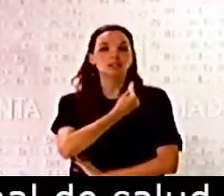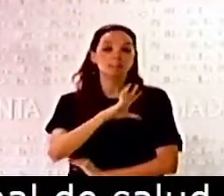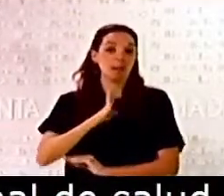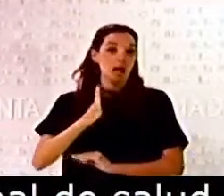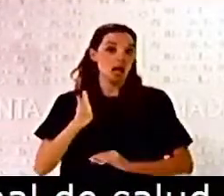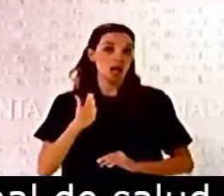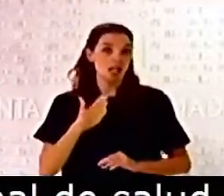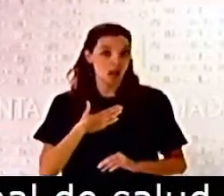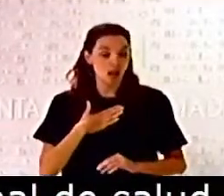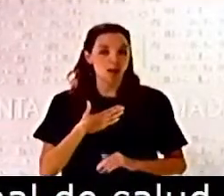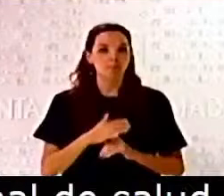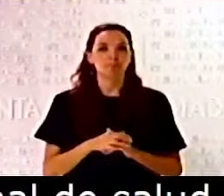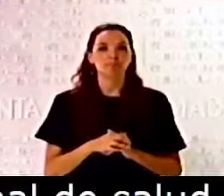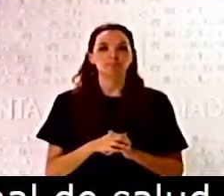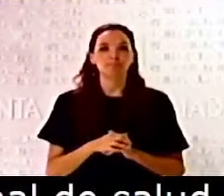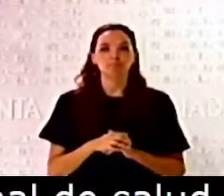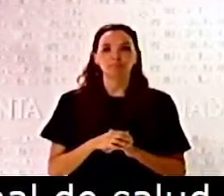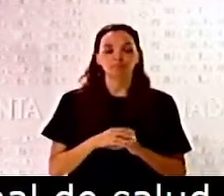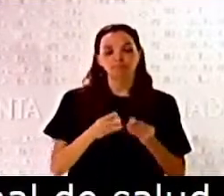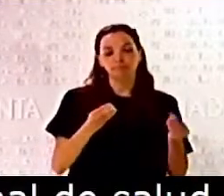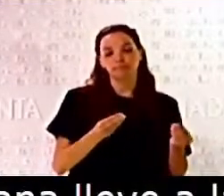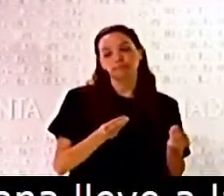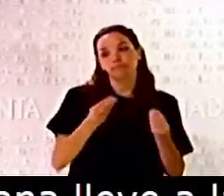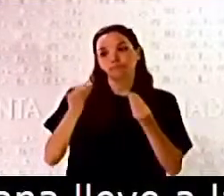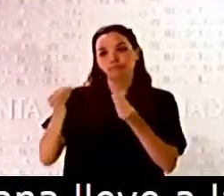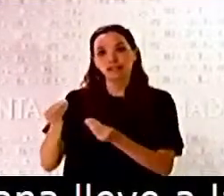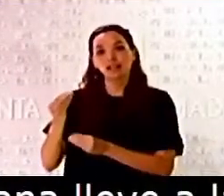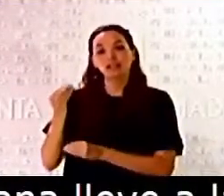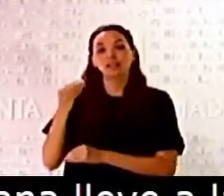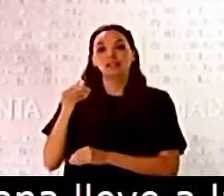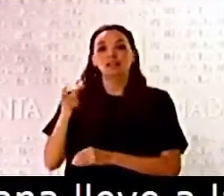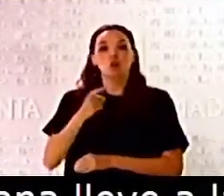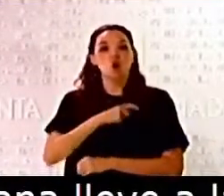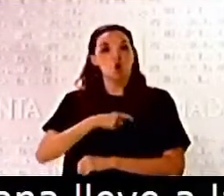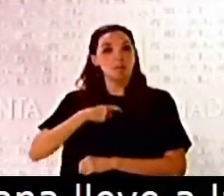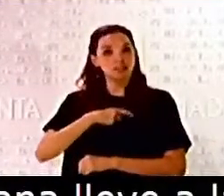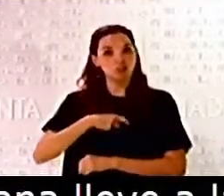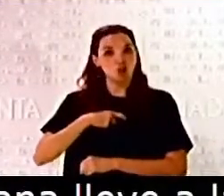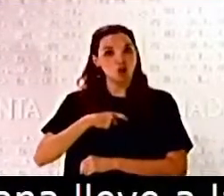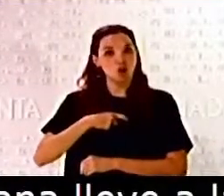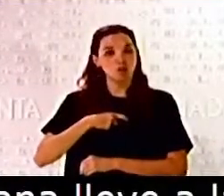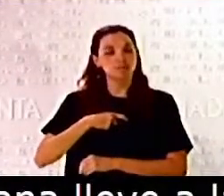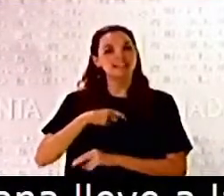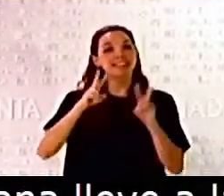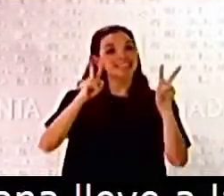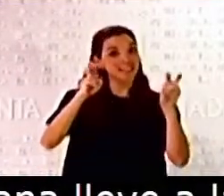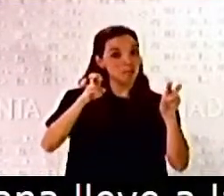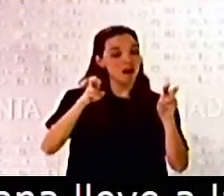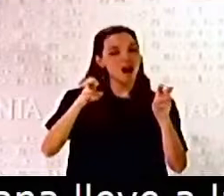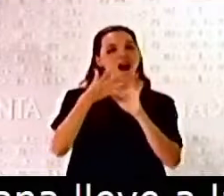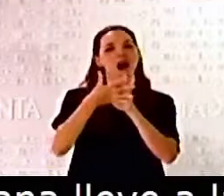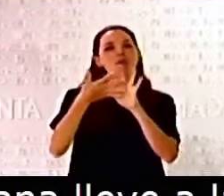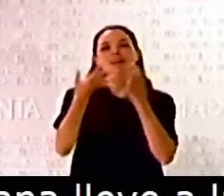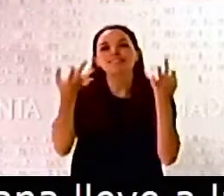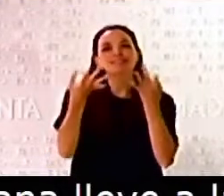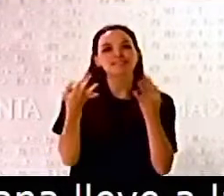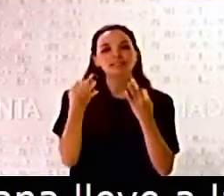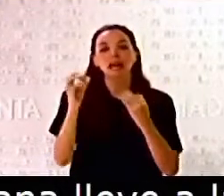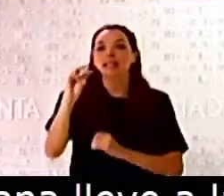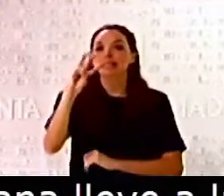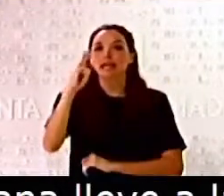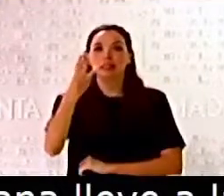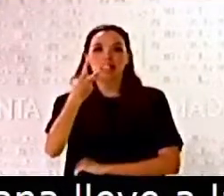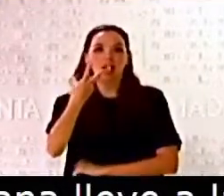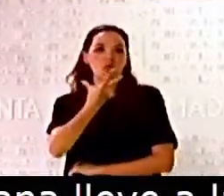mañana lleve a la Comisión de Salud Pública la administración de la tercera dosis a todos aquellos pacientes